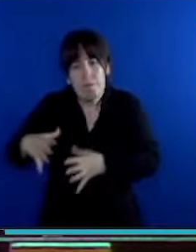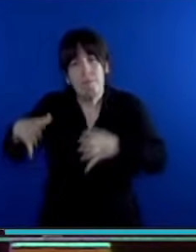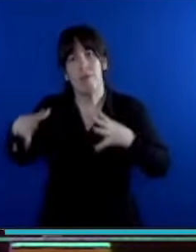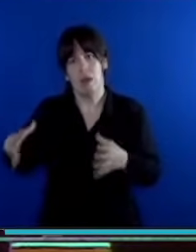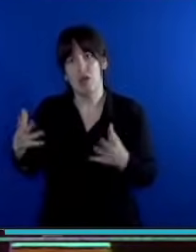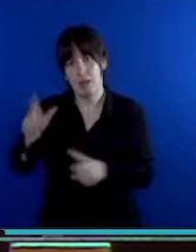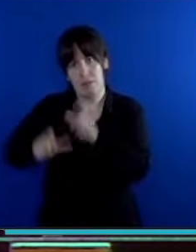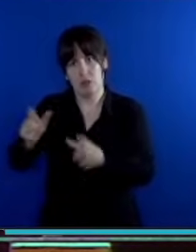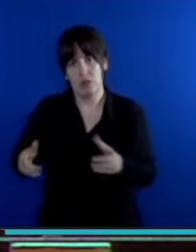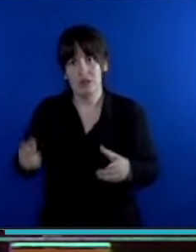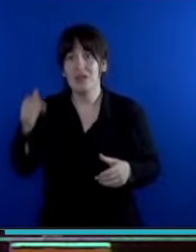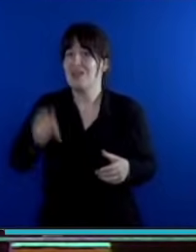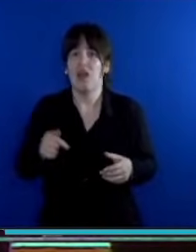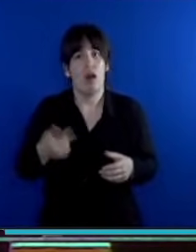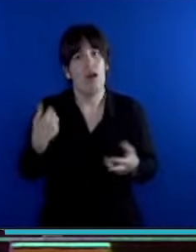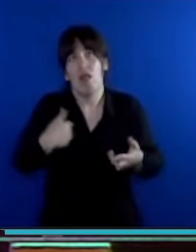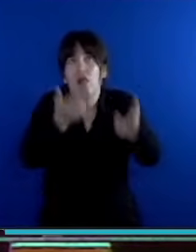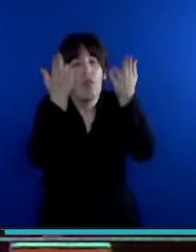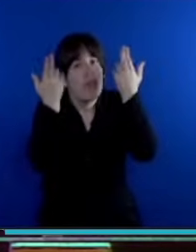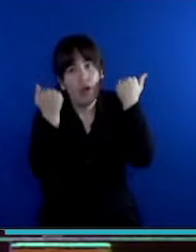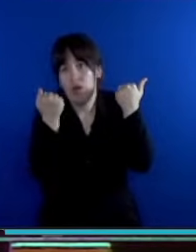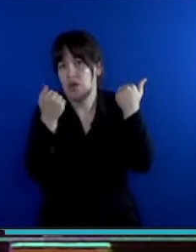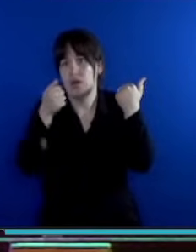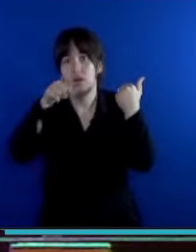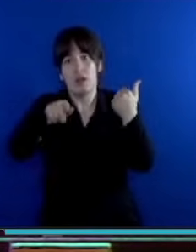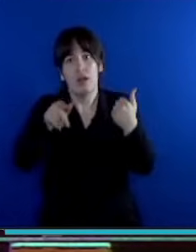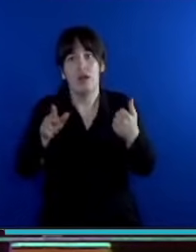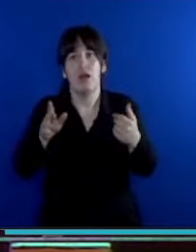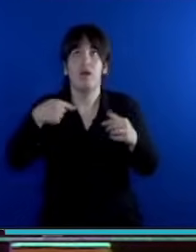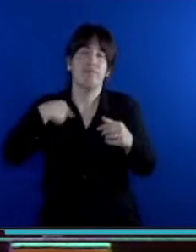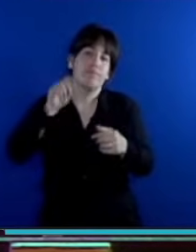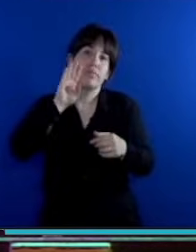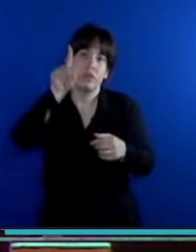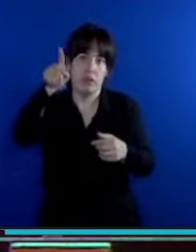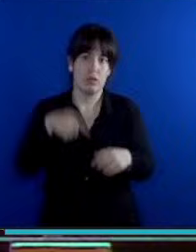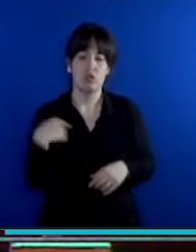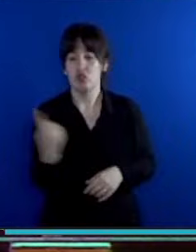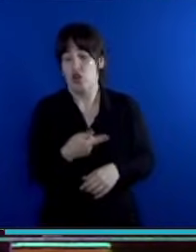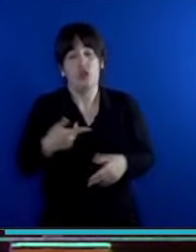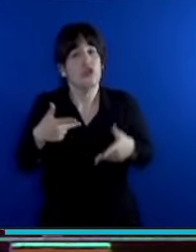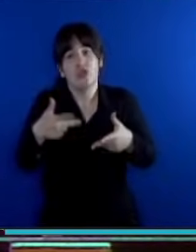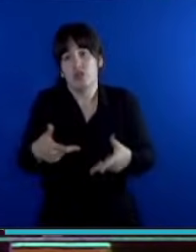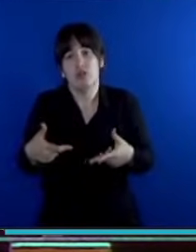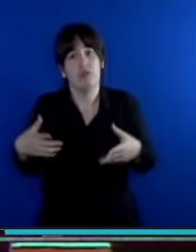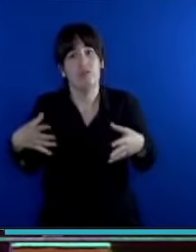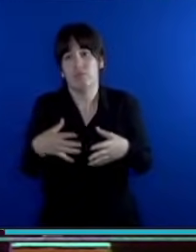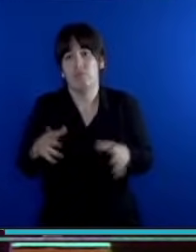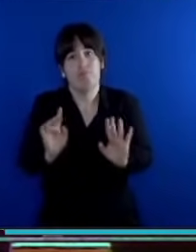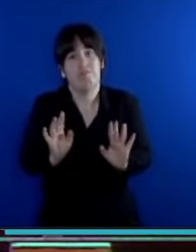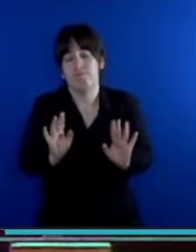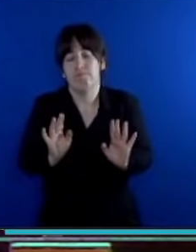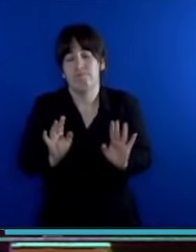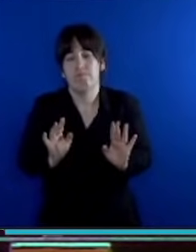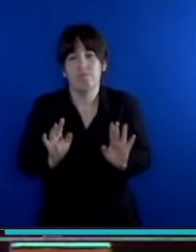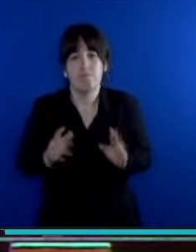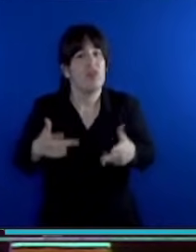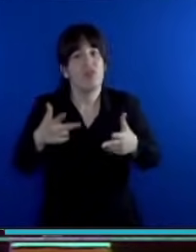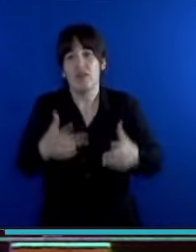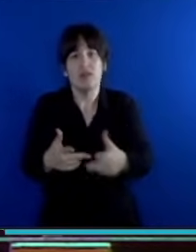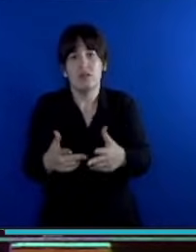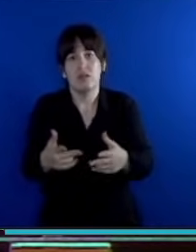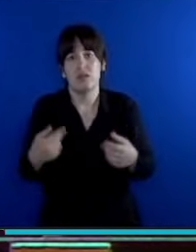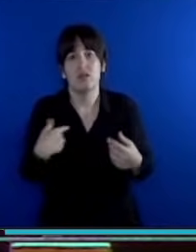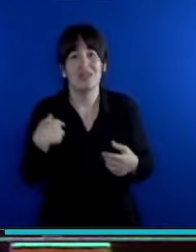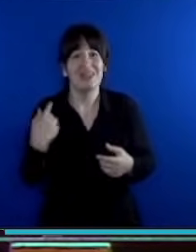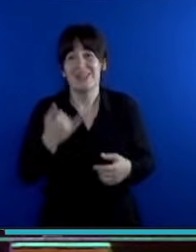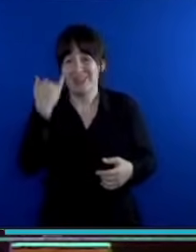ahora un enorme sometimiento a las grandes potencias imperialistas. Desde nuestro lugar, señor presidente, no tenemos más que decir que